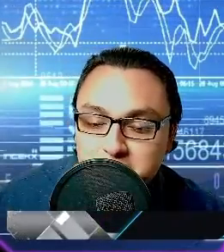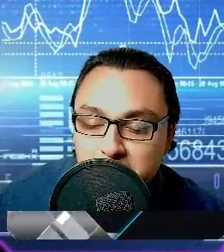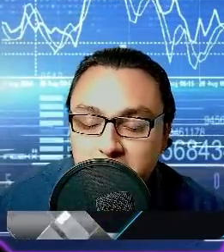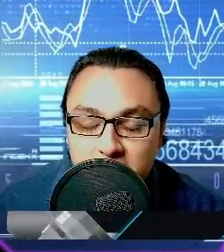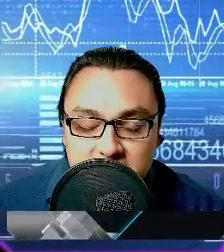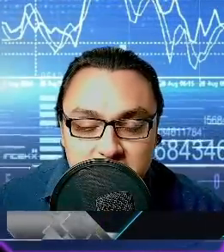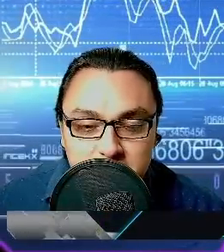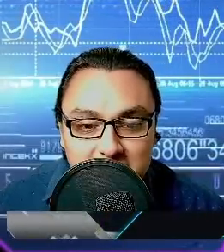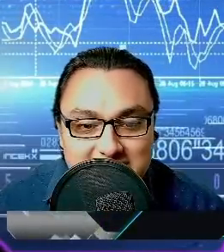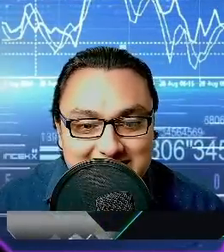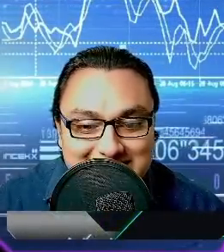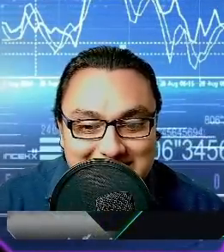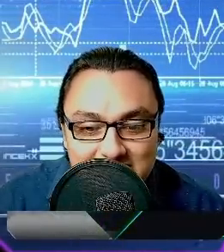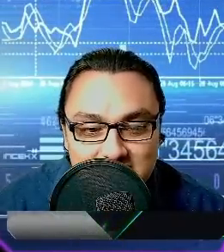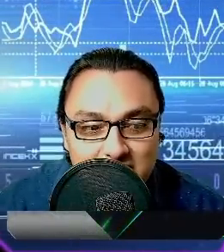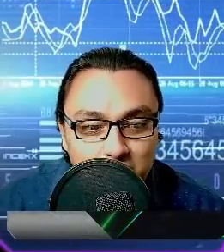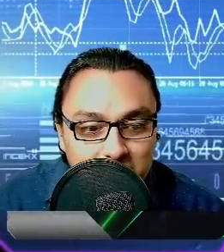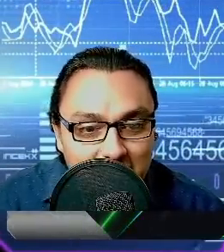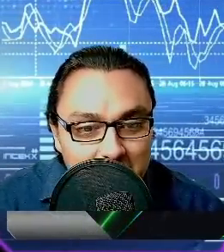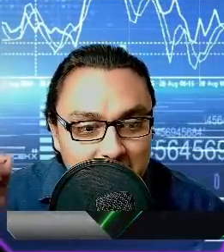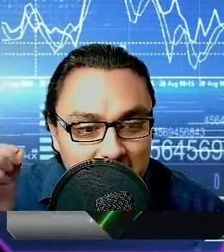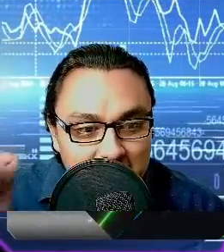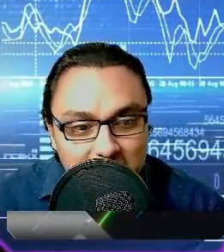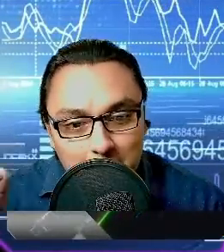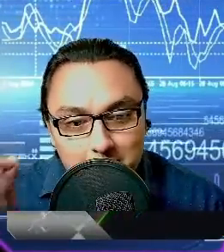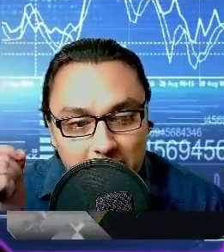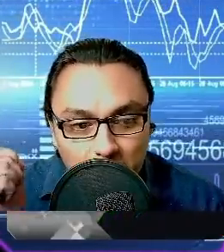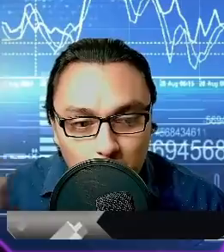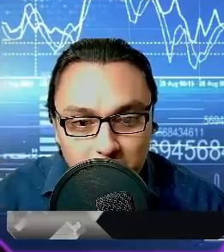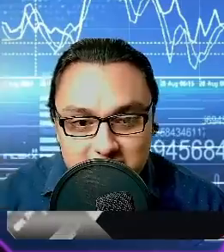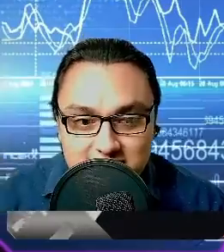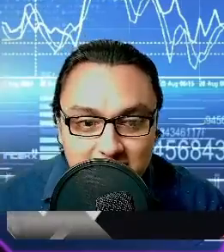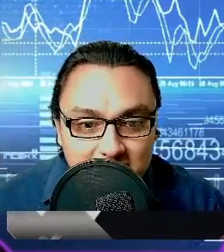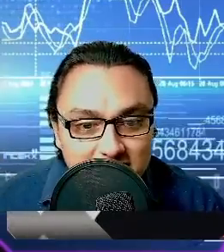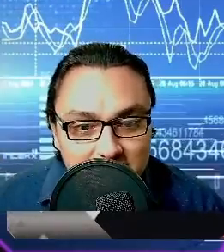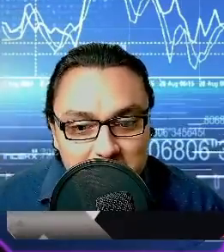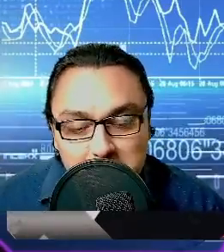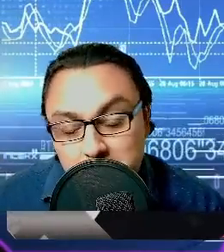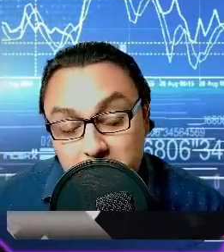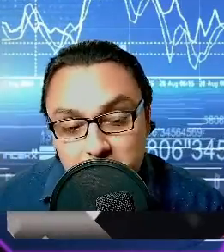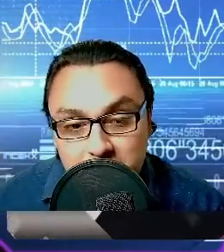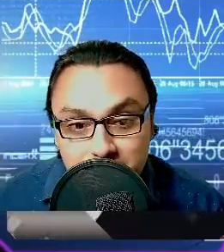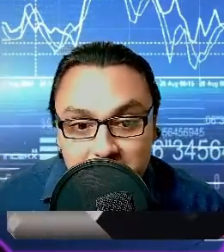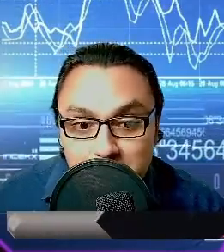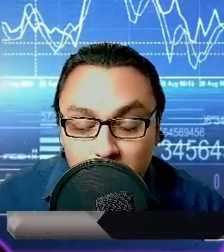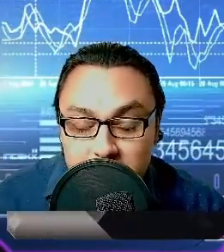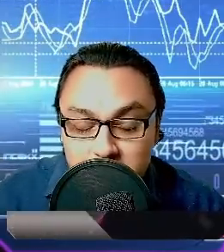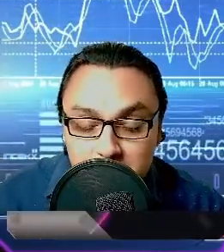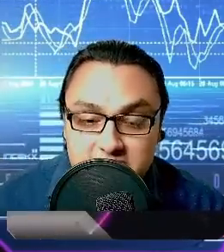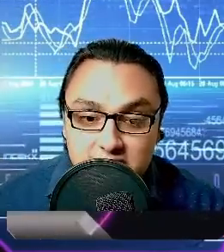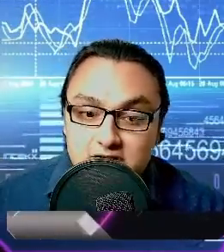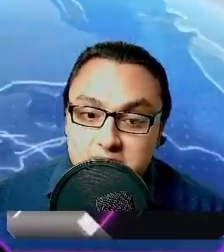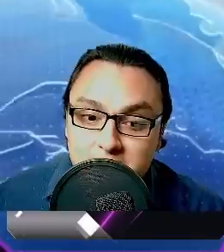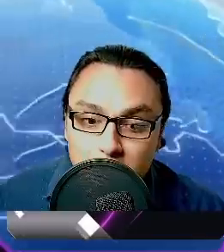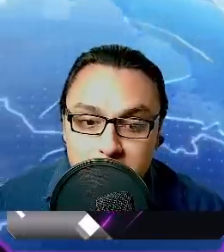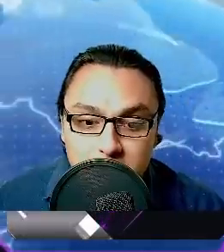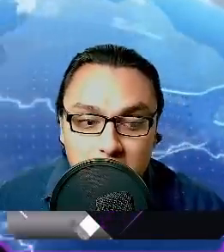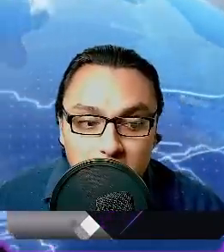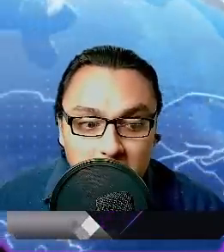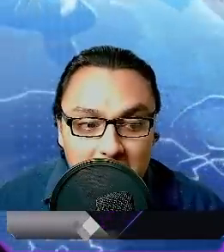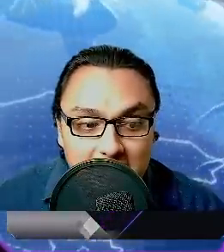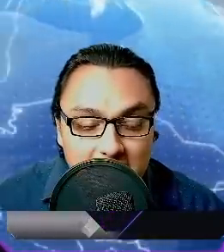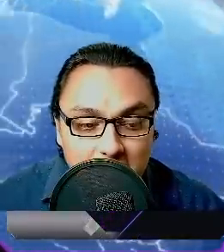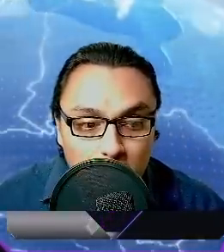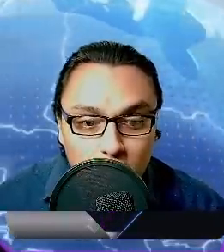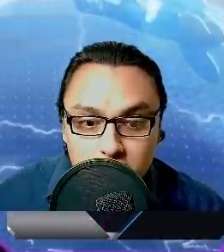estimados perdónanos estos panistas ya no tienen tanta vergüenza pero en fin por eso el presidente andrés manuel lópez obrador